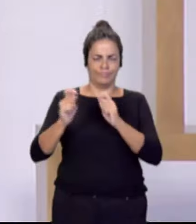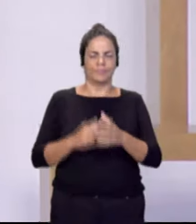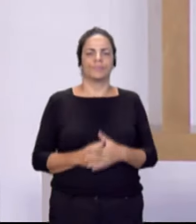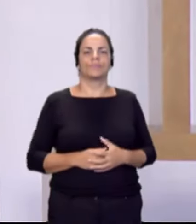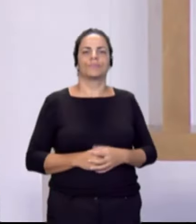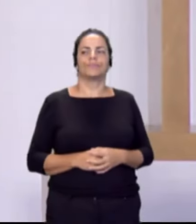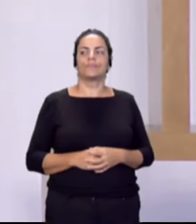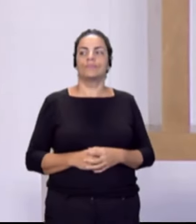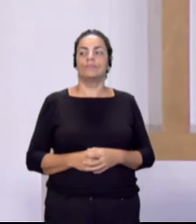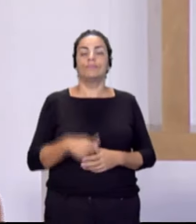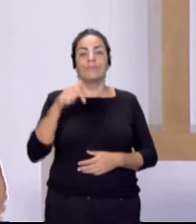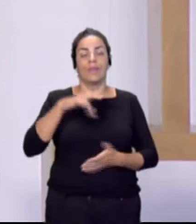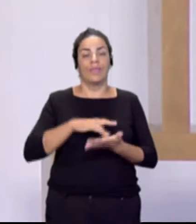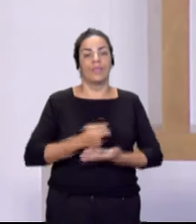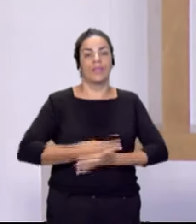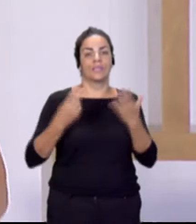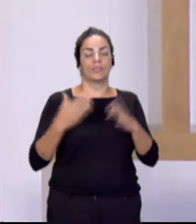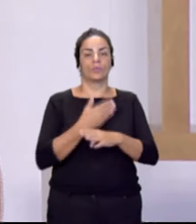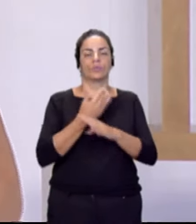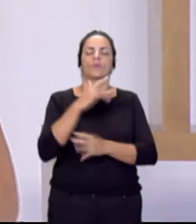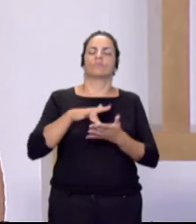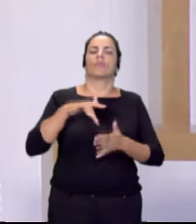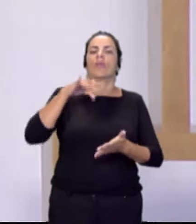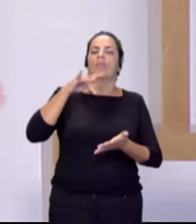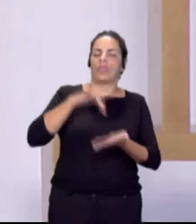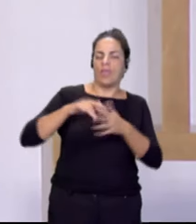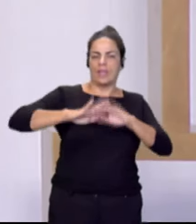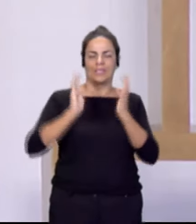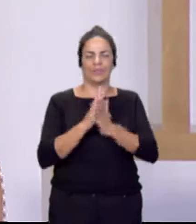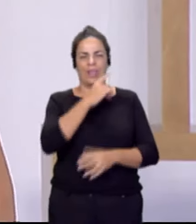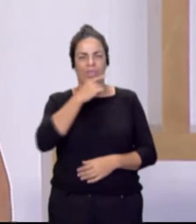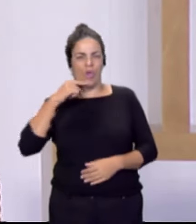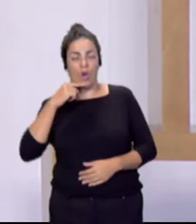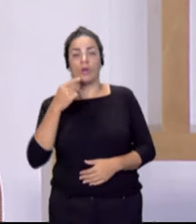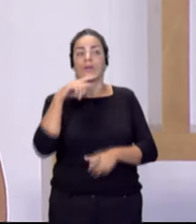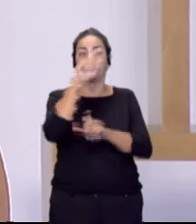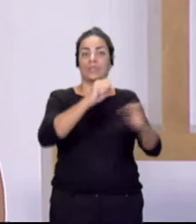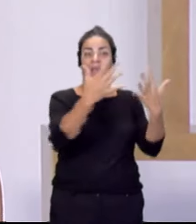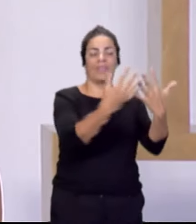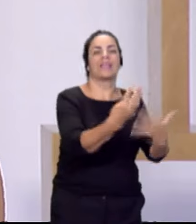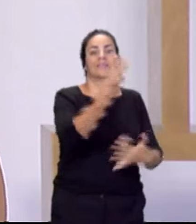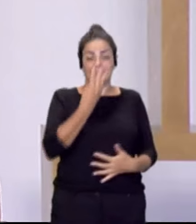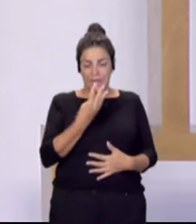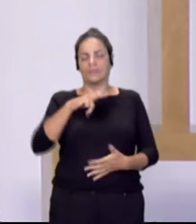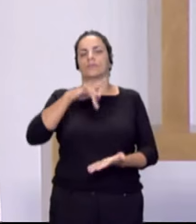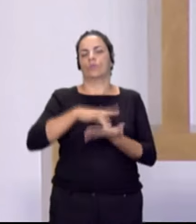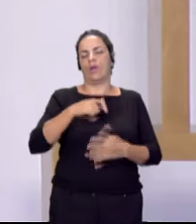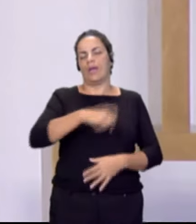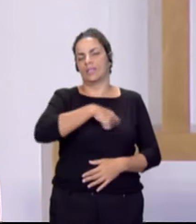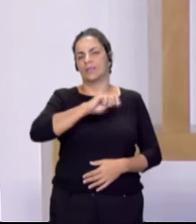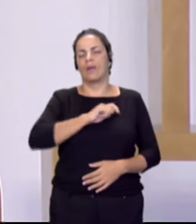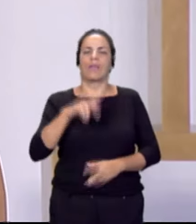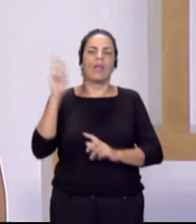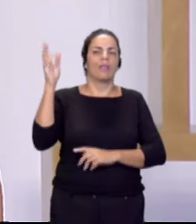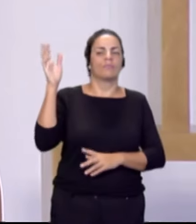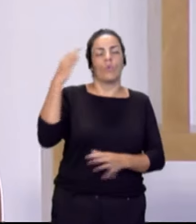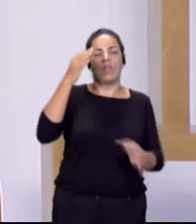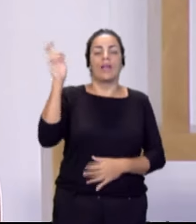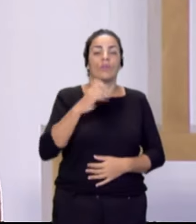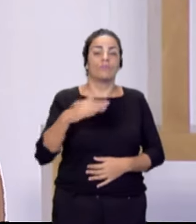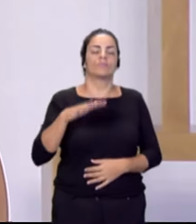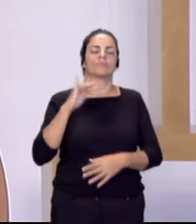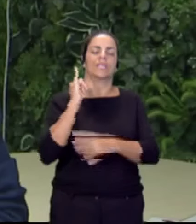Bueno, y este 17 de octubre se celebra el Día Internacional del Dolor. 3 de cada 10 personas lo sufren en España, según el Instituto Nacional de